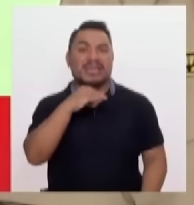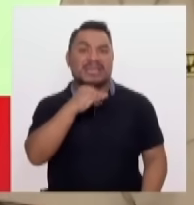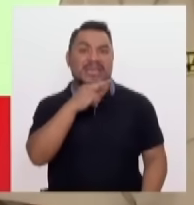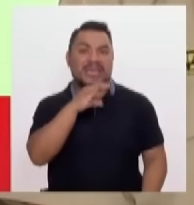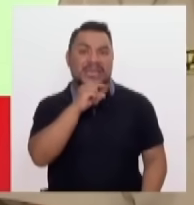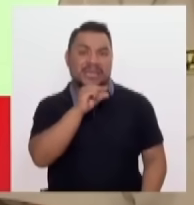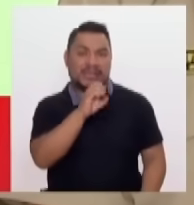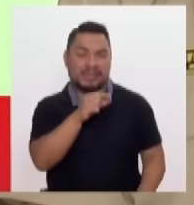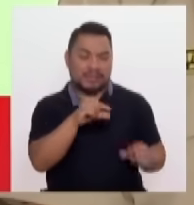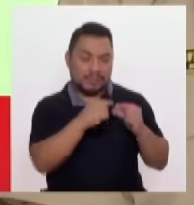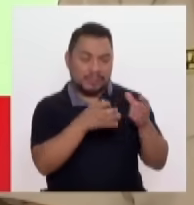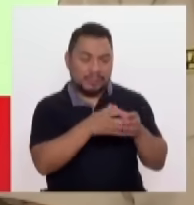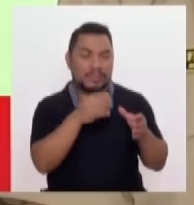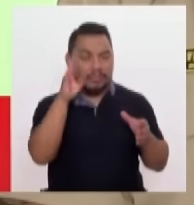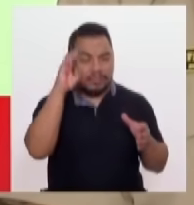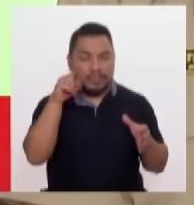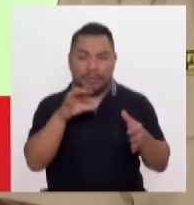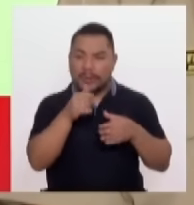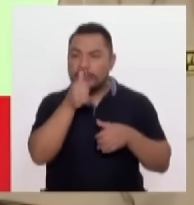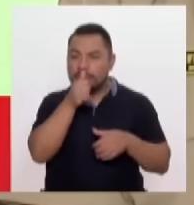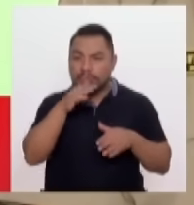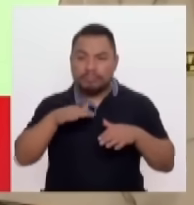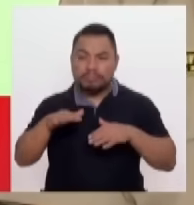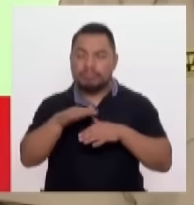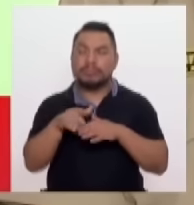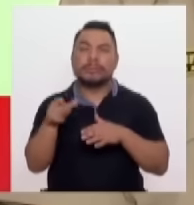Terrones, se irrumpe una guarida